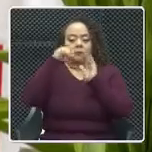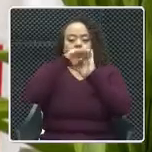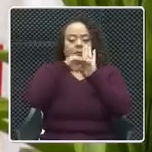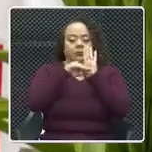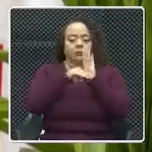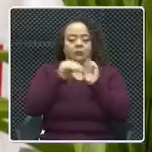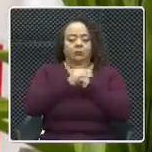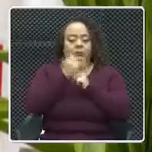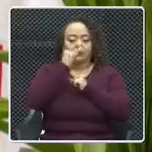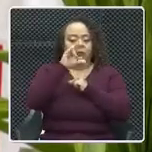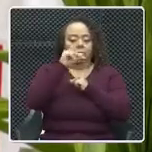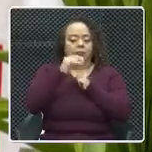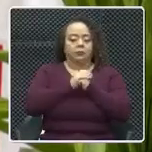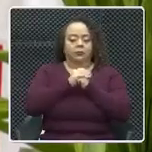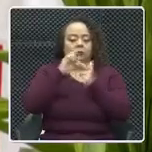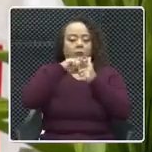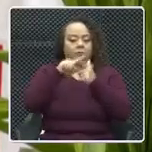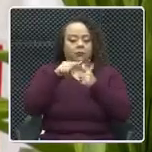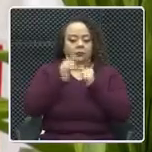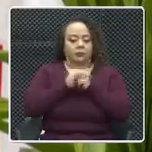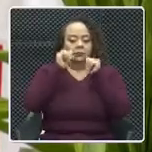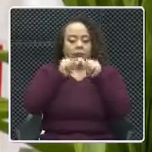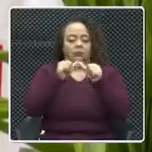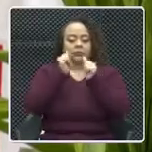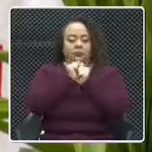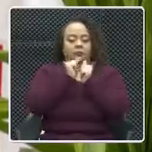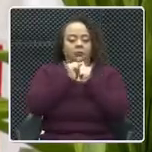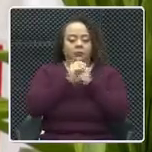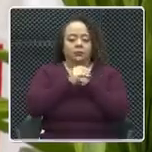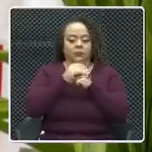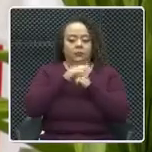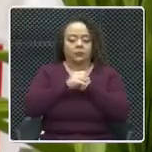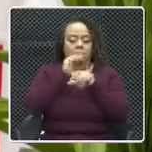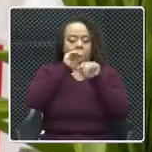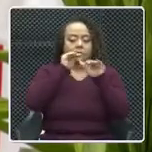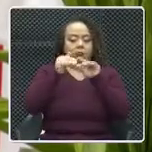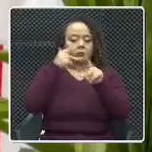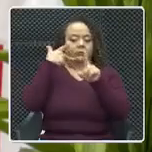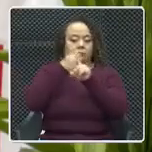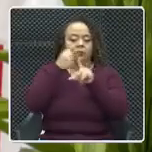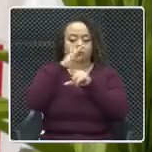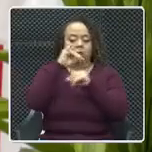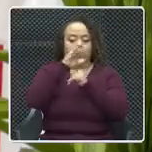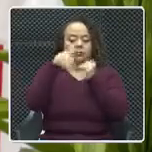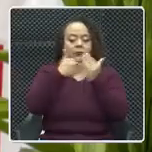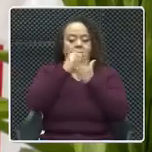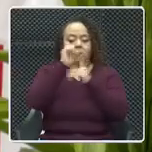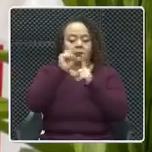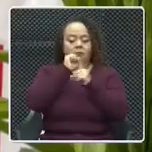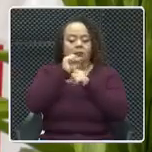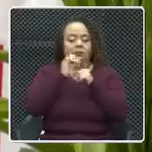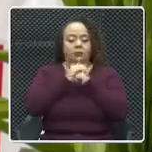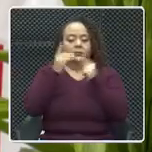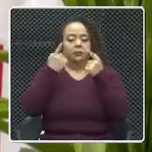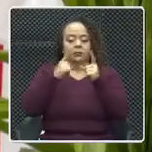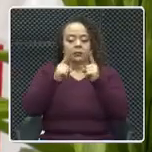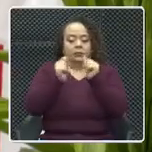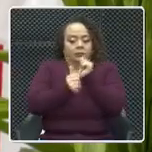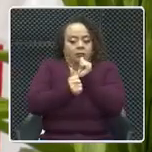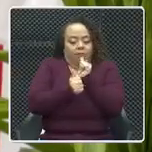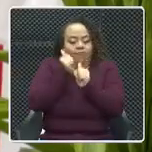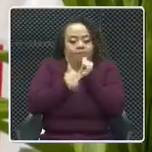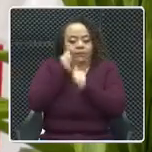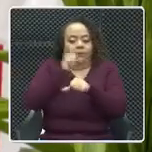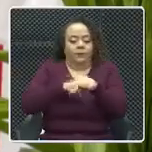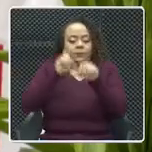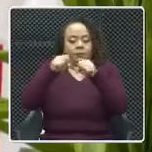protocolo, Correcto. Y si no, pues el protocolo con el aviso de accidente Correcto. Y toda la descripción de los hechos con el máximo detalle posible.